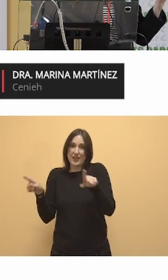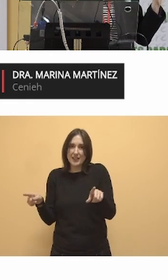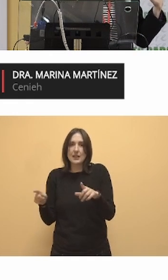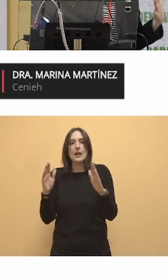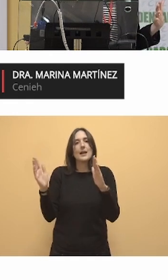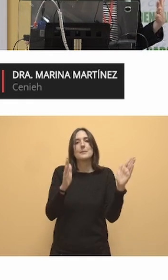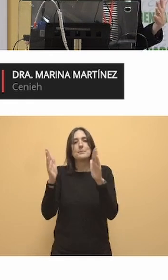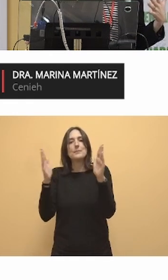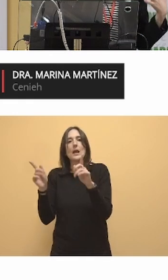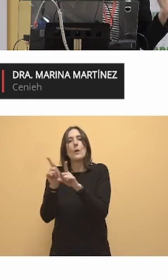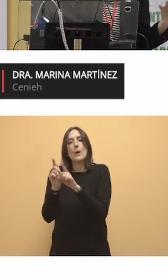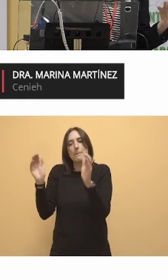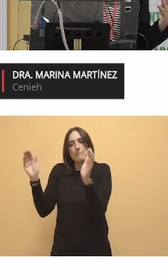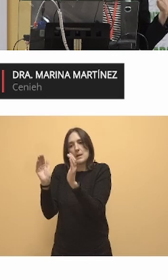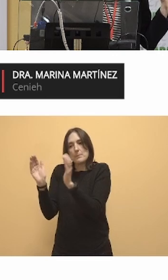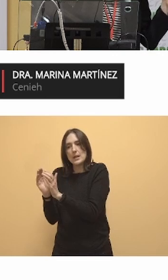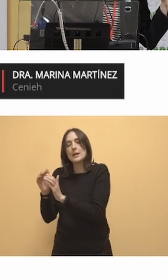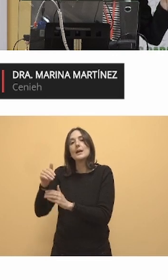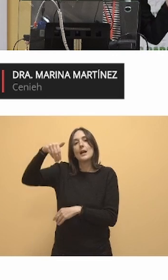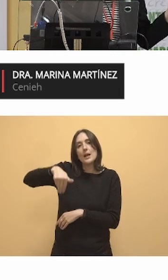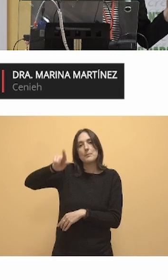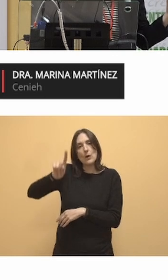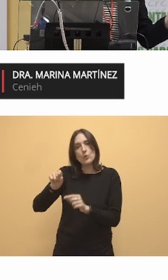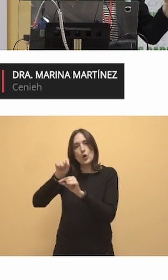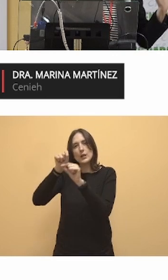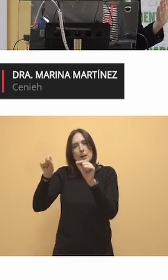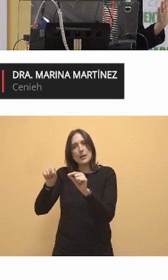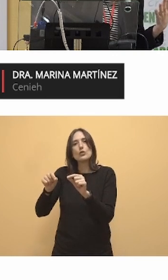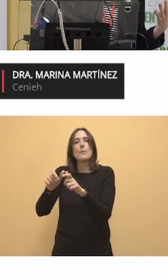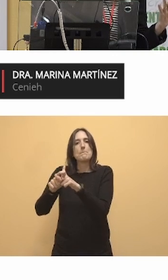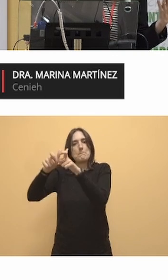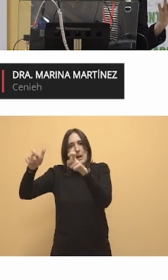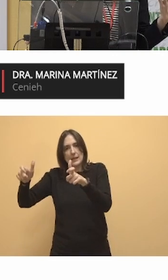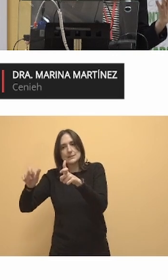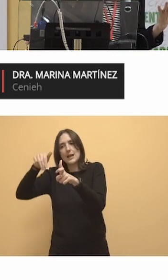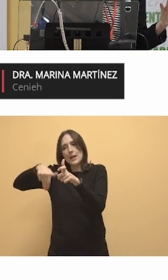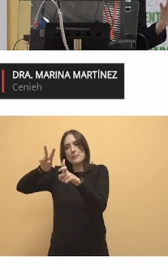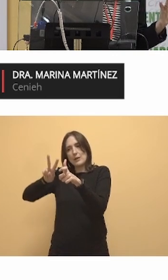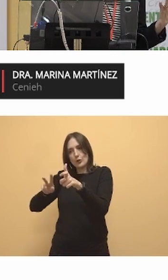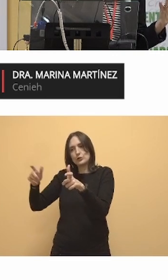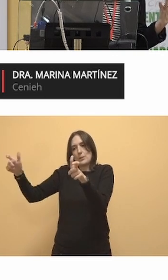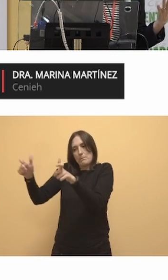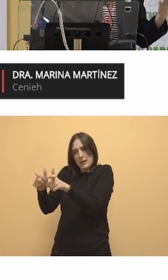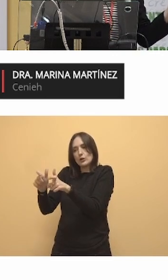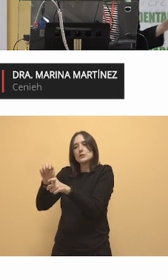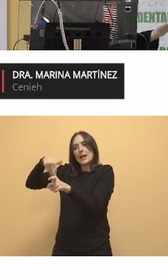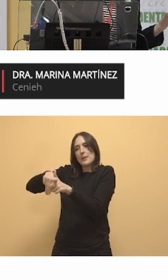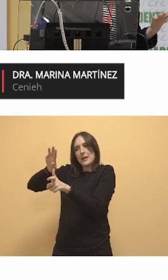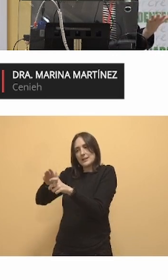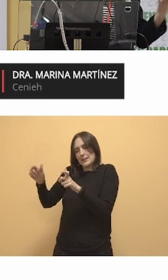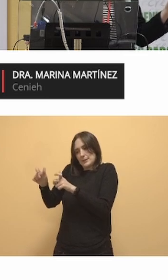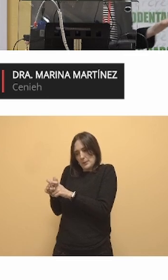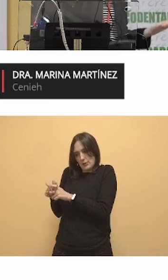secuencial decreciente. El M1 es el de mayor tamaño, después el M2 y finalmente el M3, hasta el punto